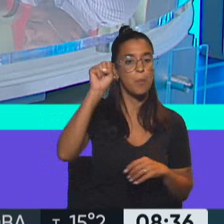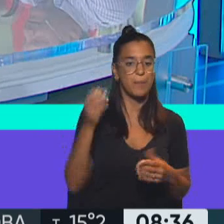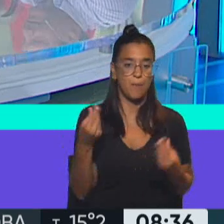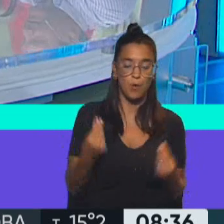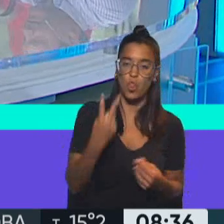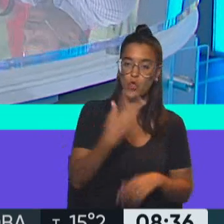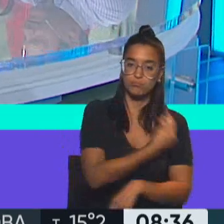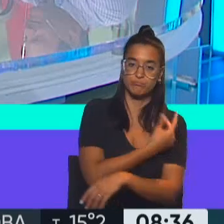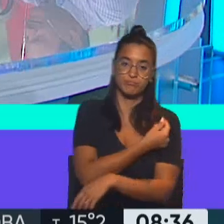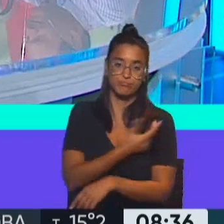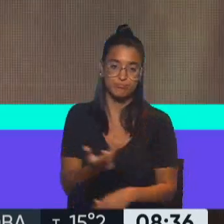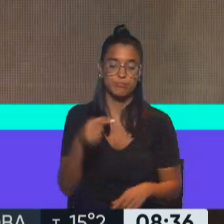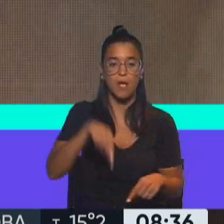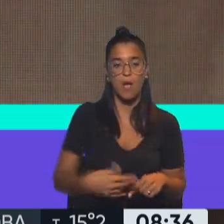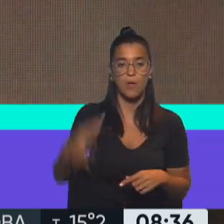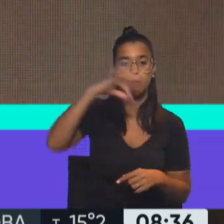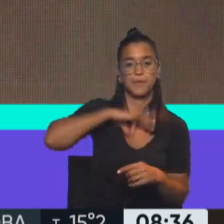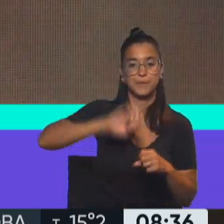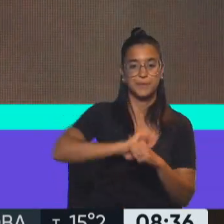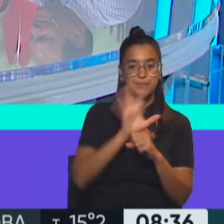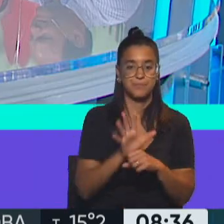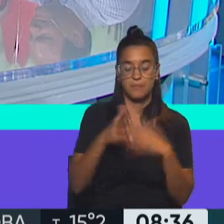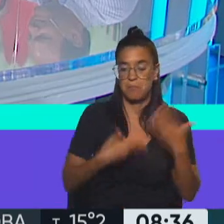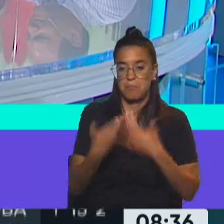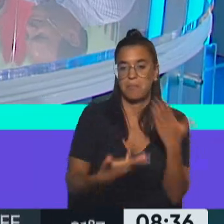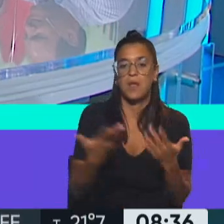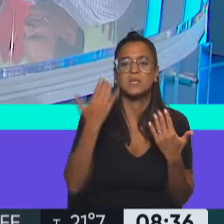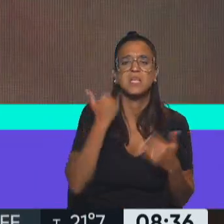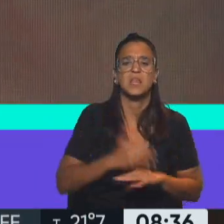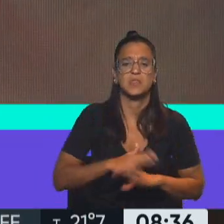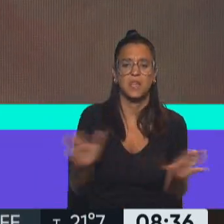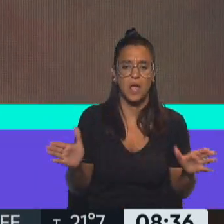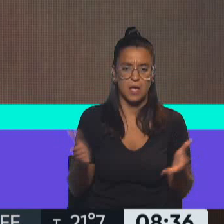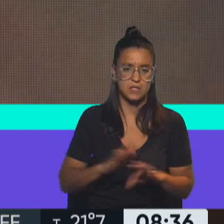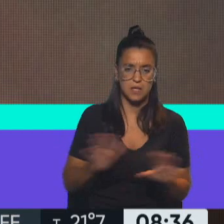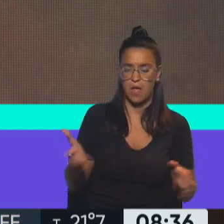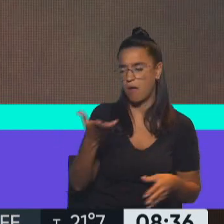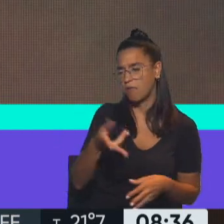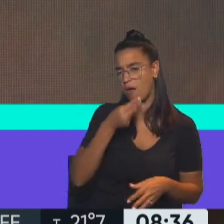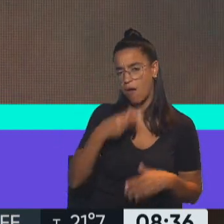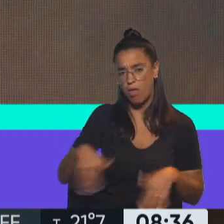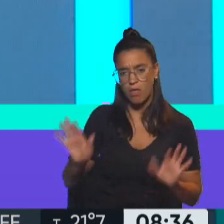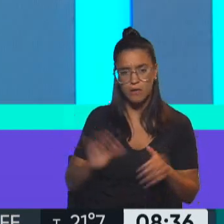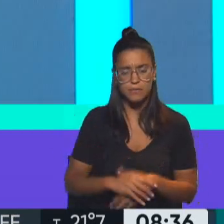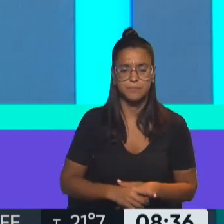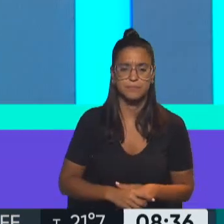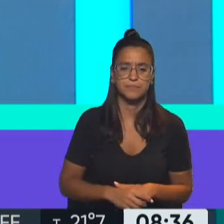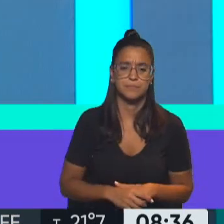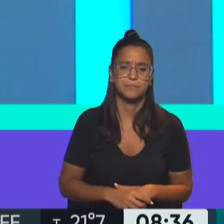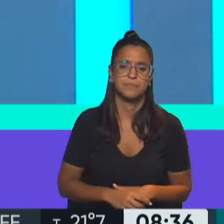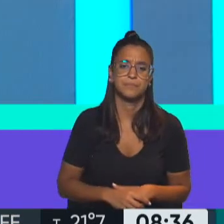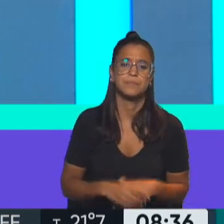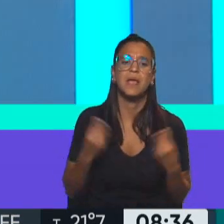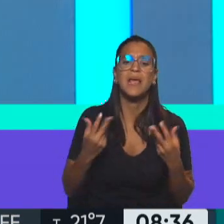tienen 2 dosis, se agarraron el bicho, la pasaron y ya está, hicieron, viste que no pasaba nada, papá. ¿Qué